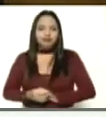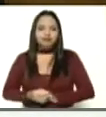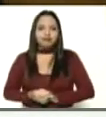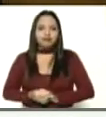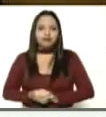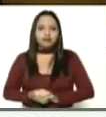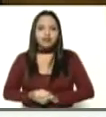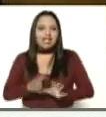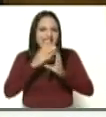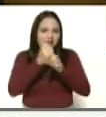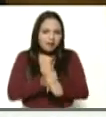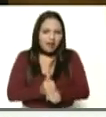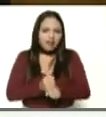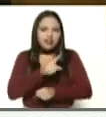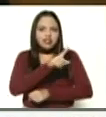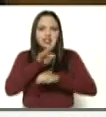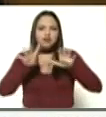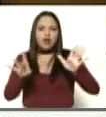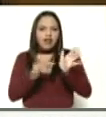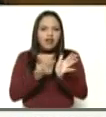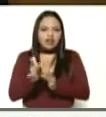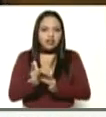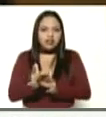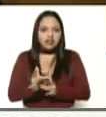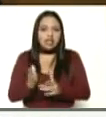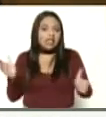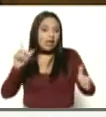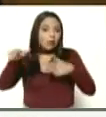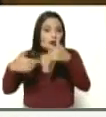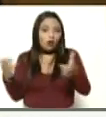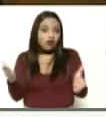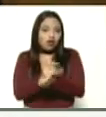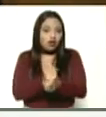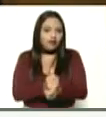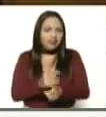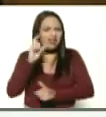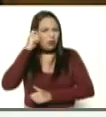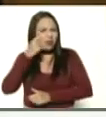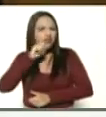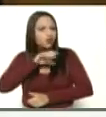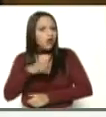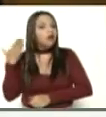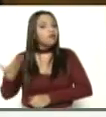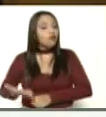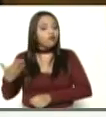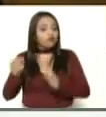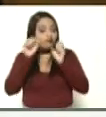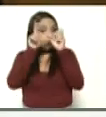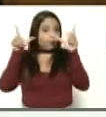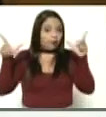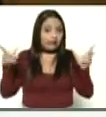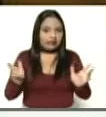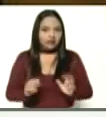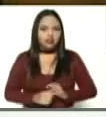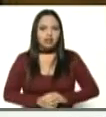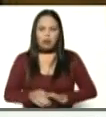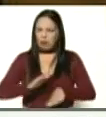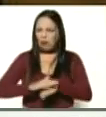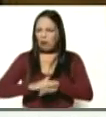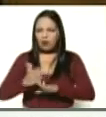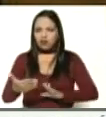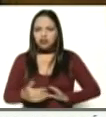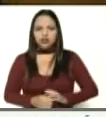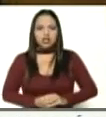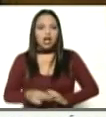que se esperaba el 19 de abril. Y luego la consiguió. Fíjense qué tan tremenda esta historia. Es tan increíble que